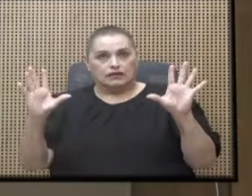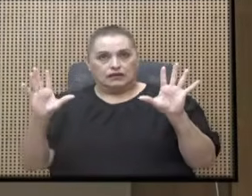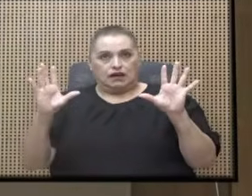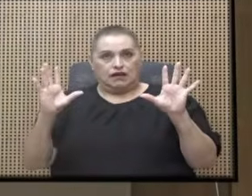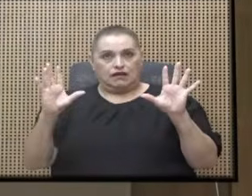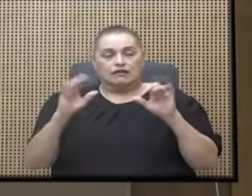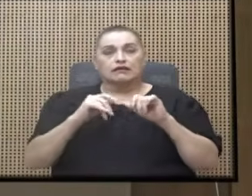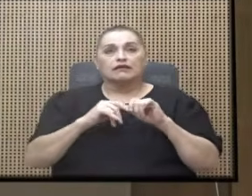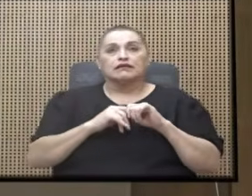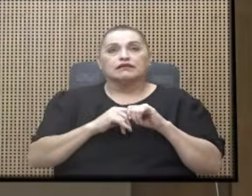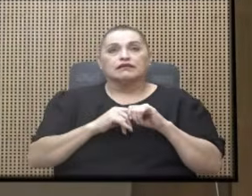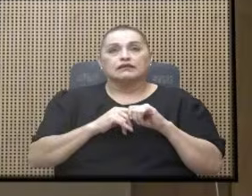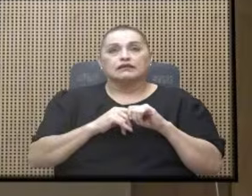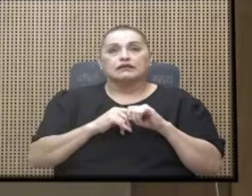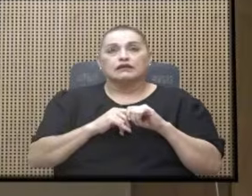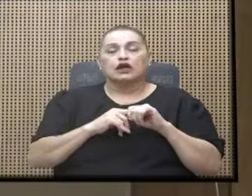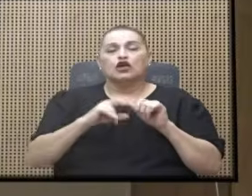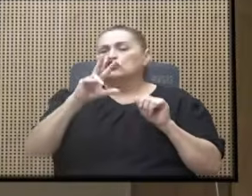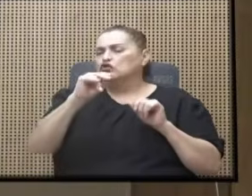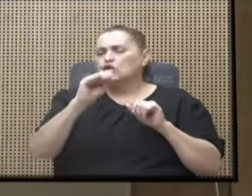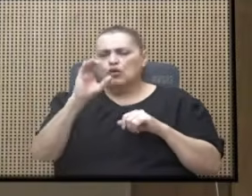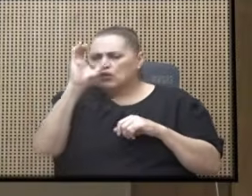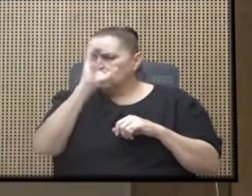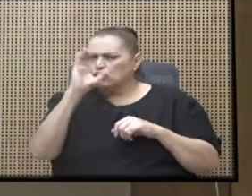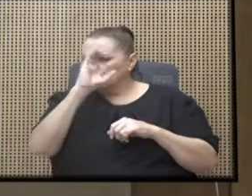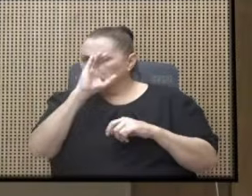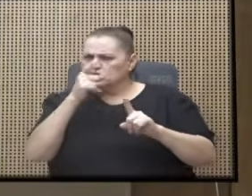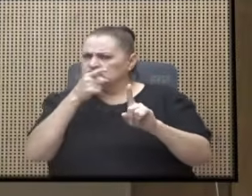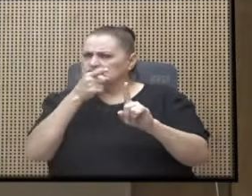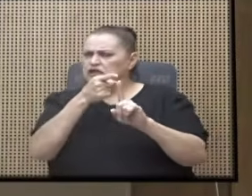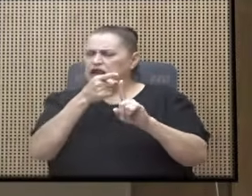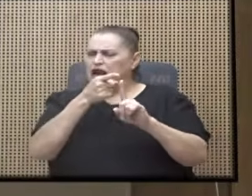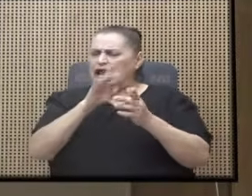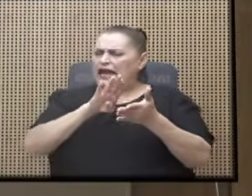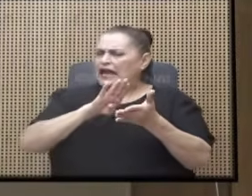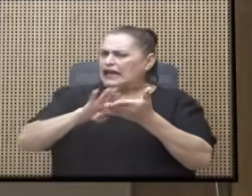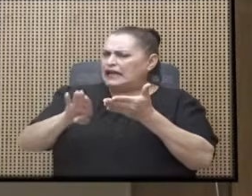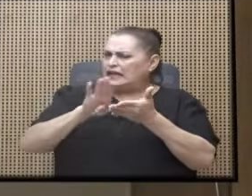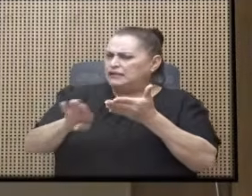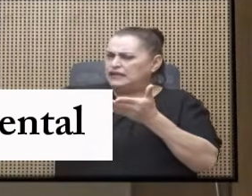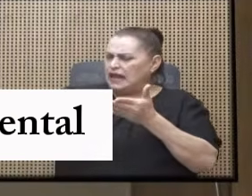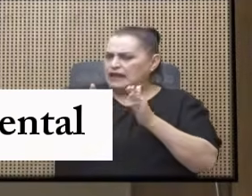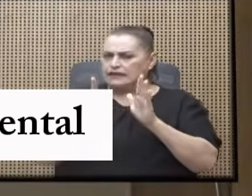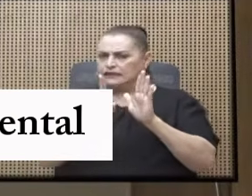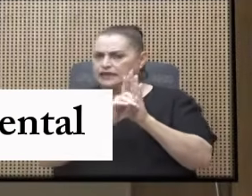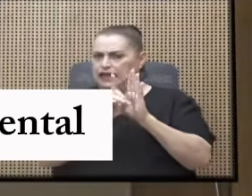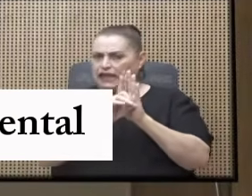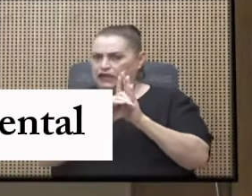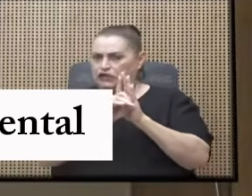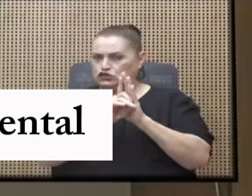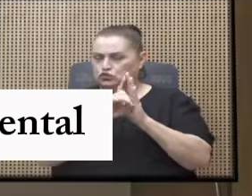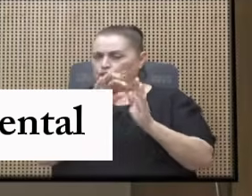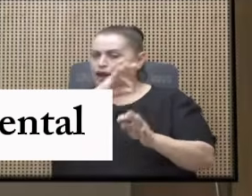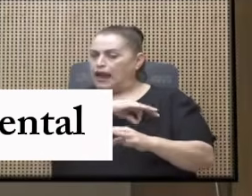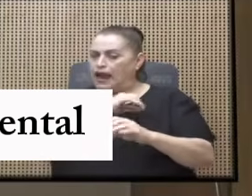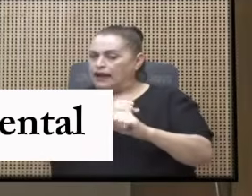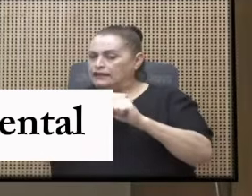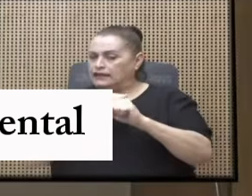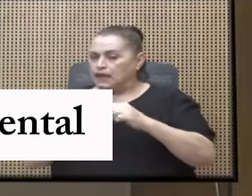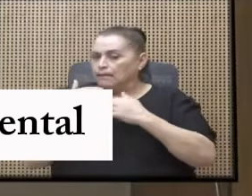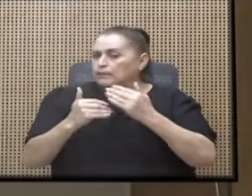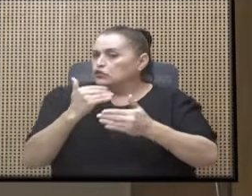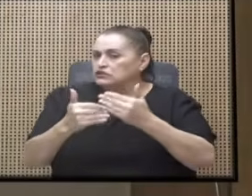aquí no se busca reducir o eliminar un derecho, una garantía procesal, un